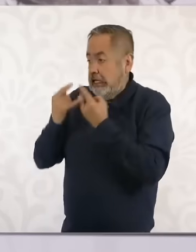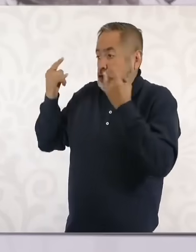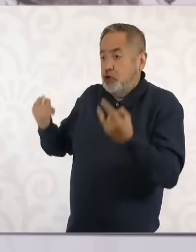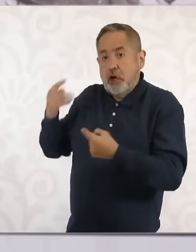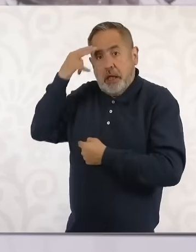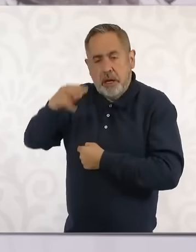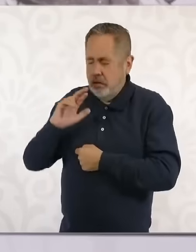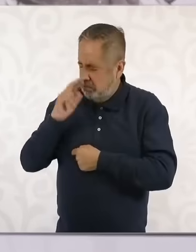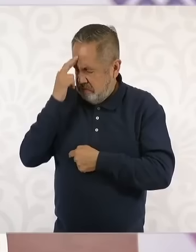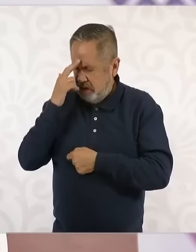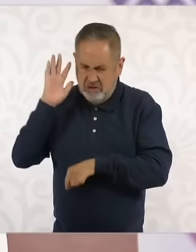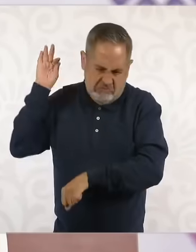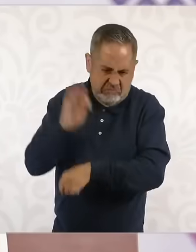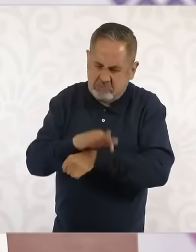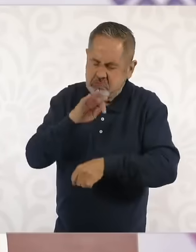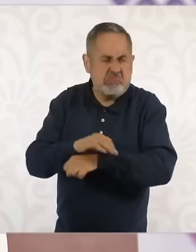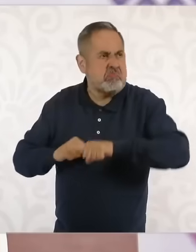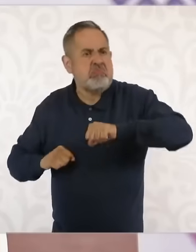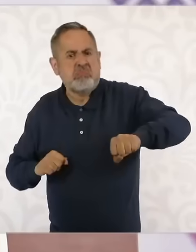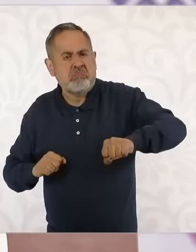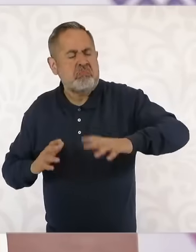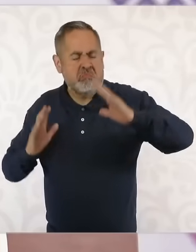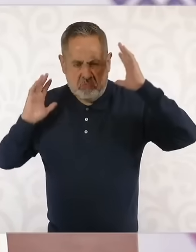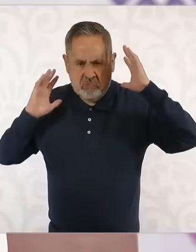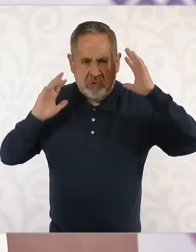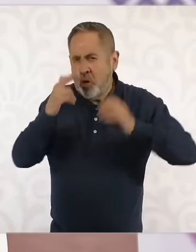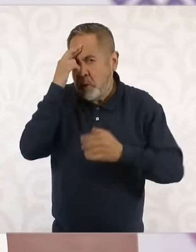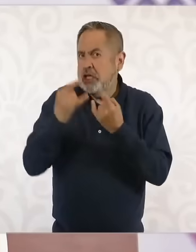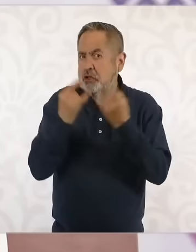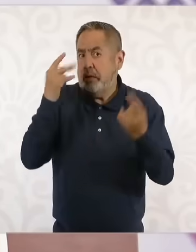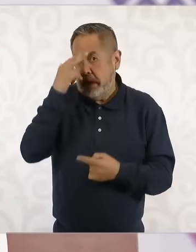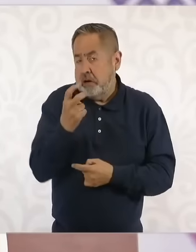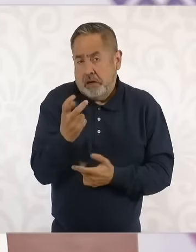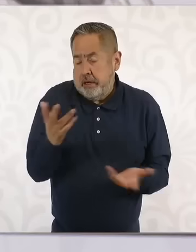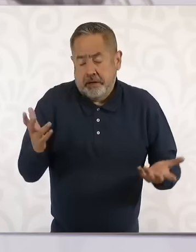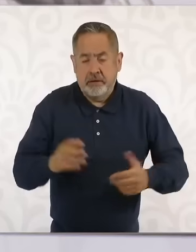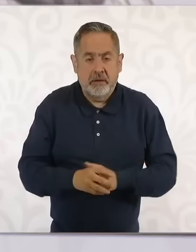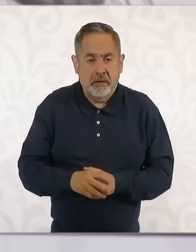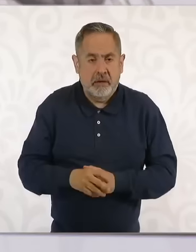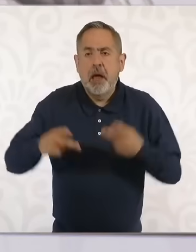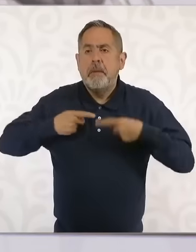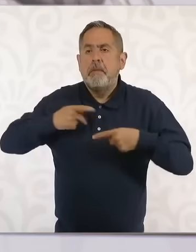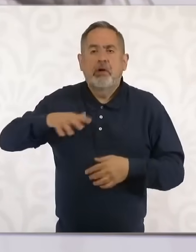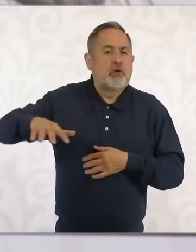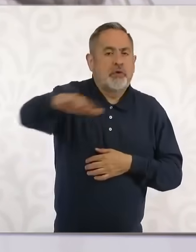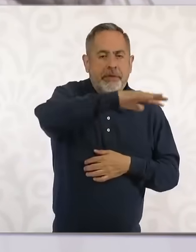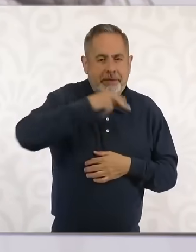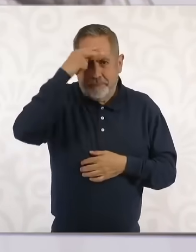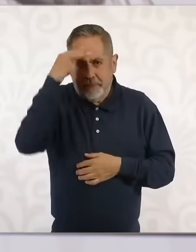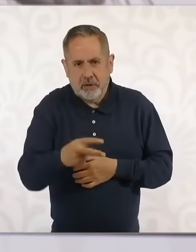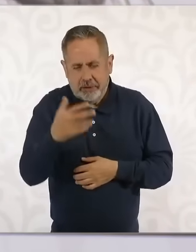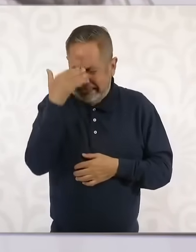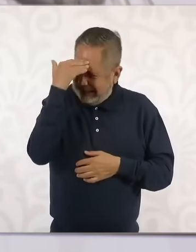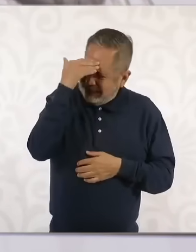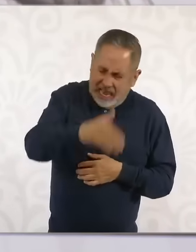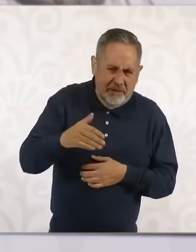conocer la historia de lo que ha pasado. Y el pueblo de México